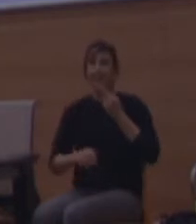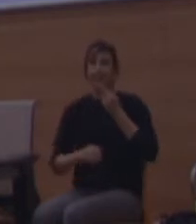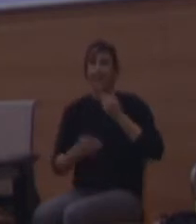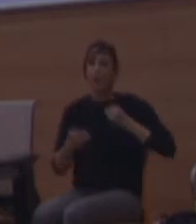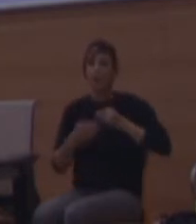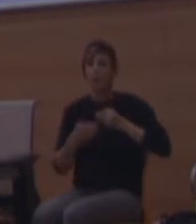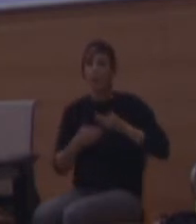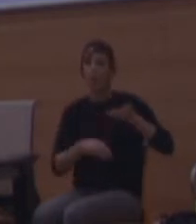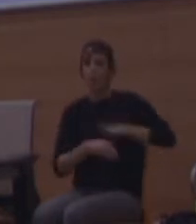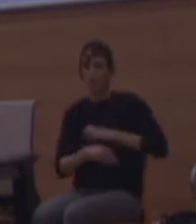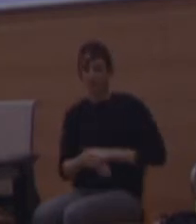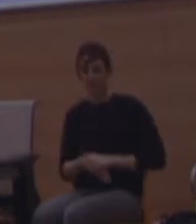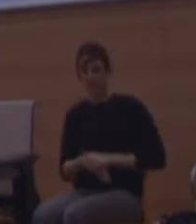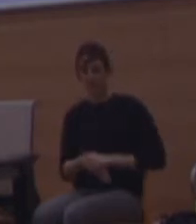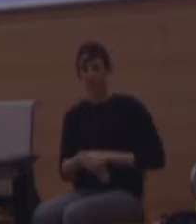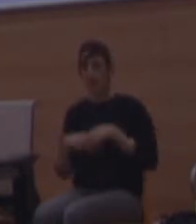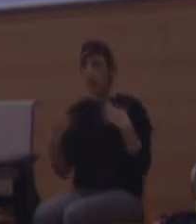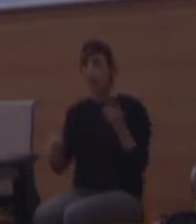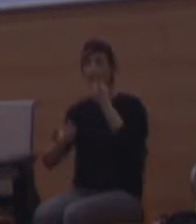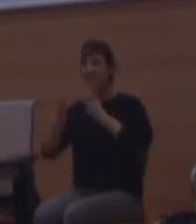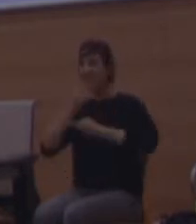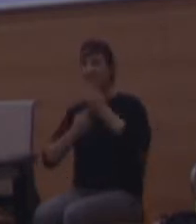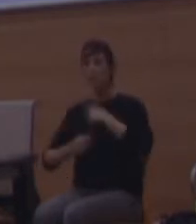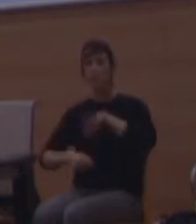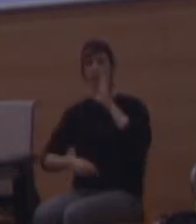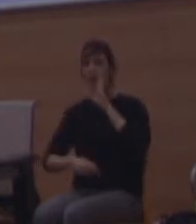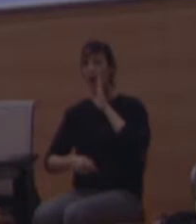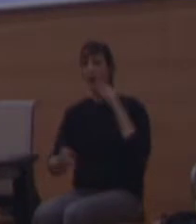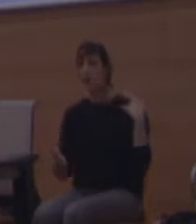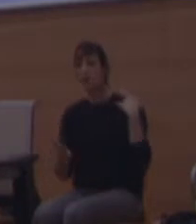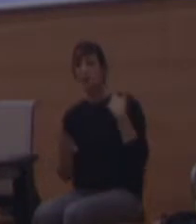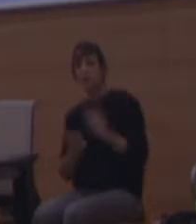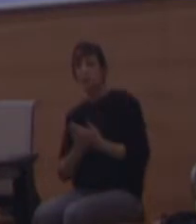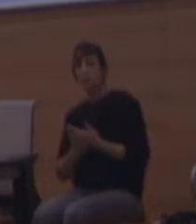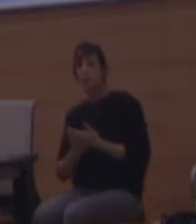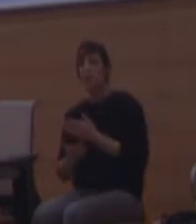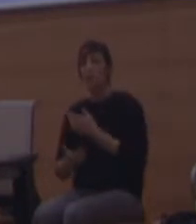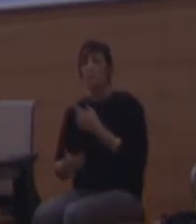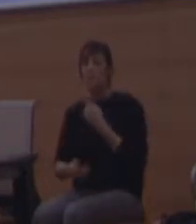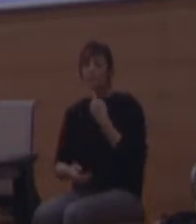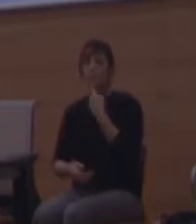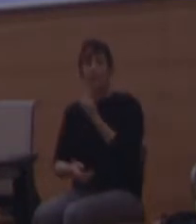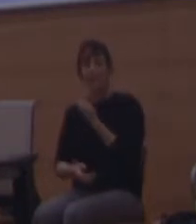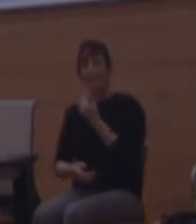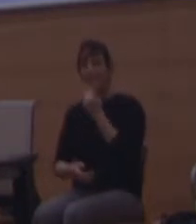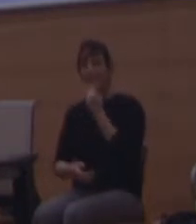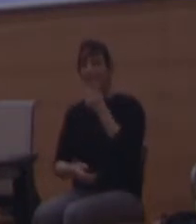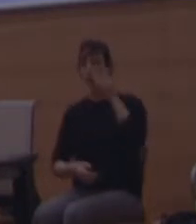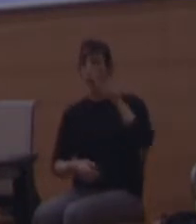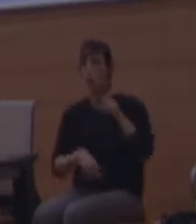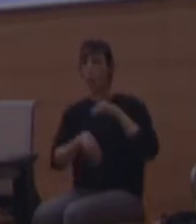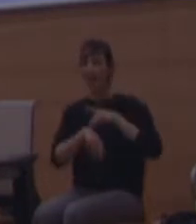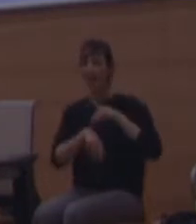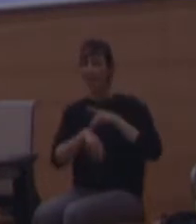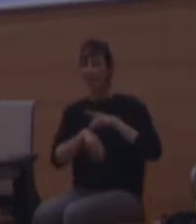Una vez tenidas en cuenta todas estas cifras, vamos a decir qué es lo que hacemos cuando tenemos a un paciente